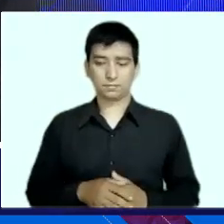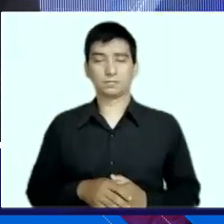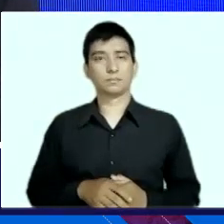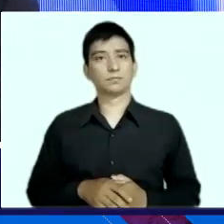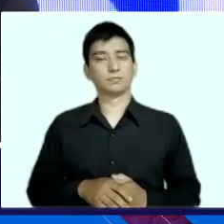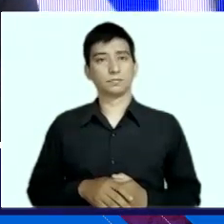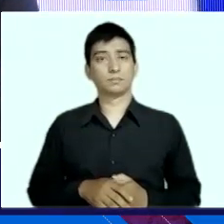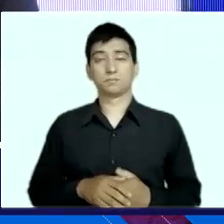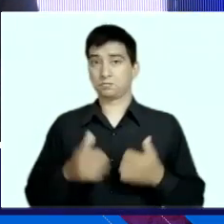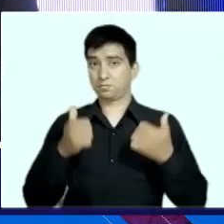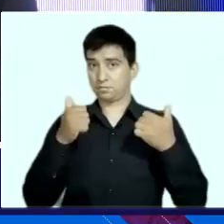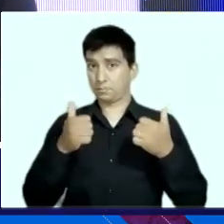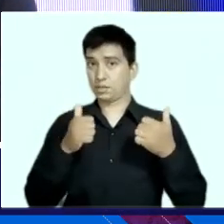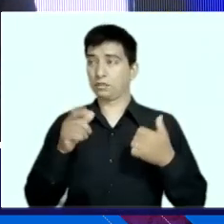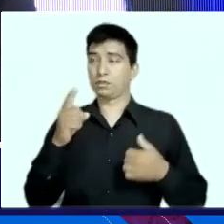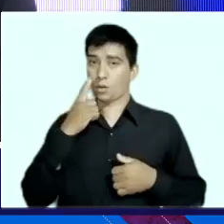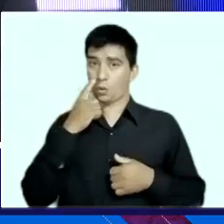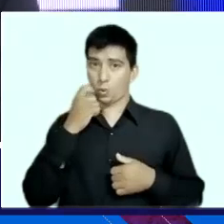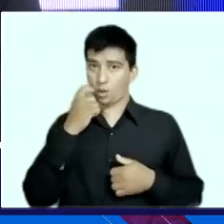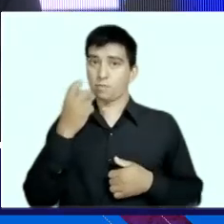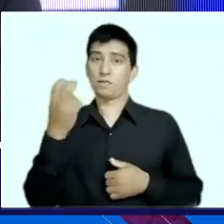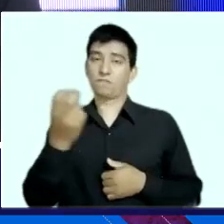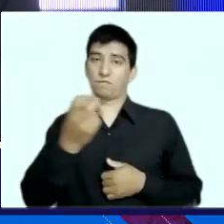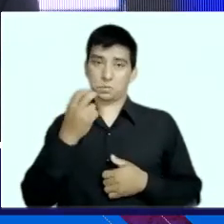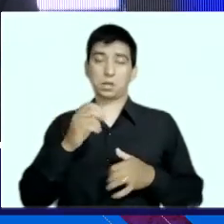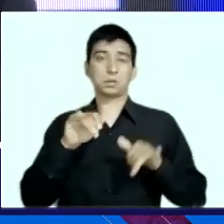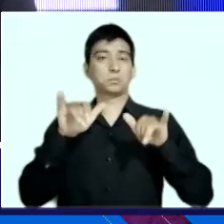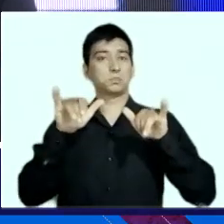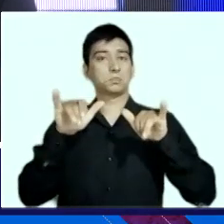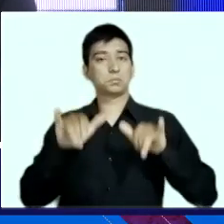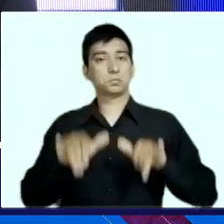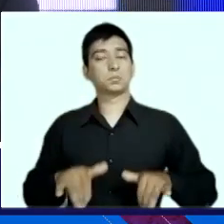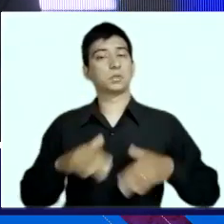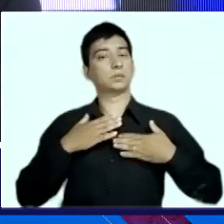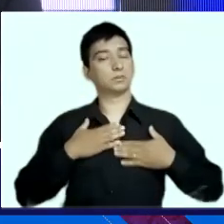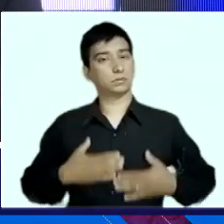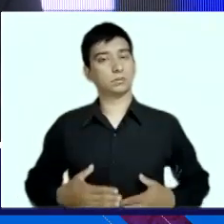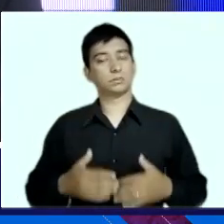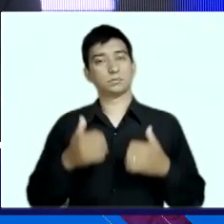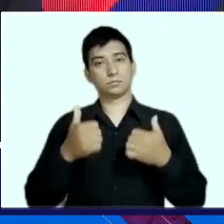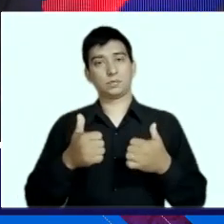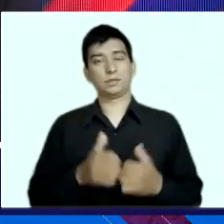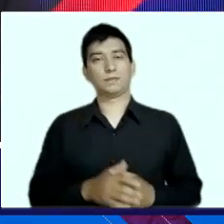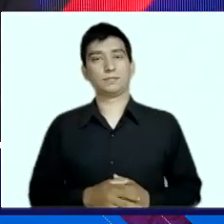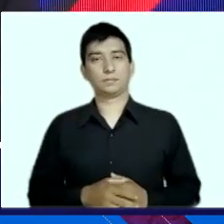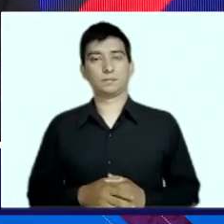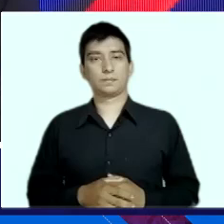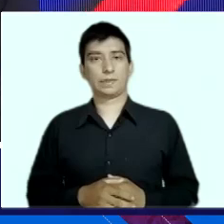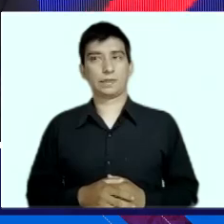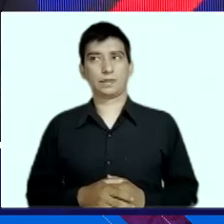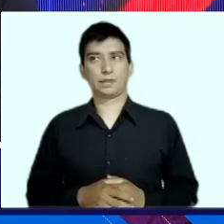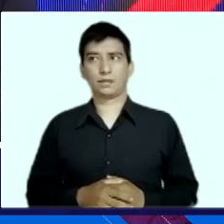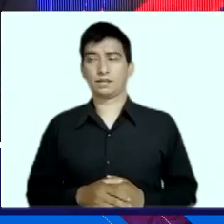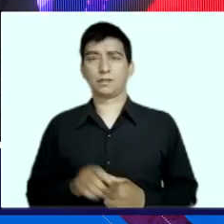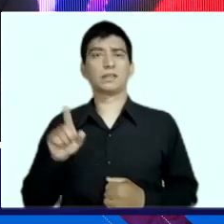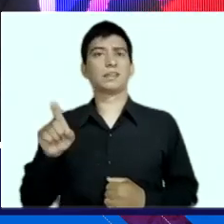busque su paz. Está bien. Porque imagínate lo que es cargar con esta, no solo la condena de la justicia, sino la condena de toda